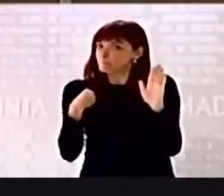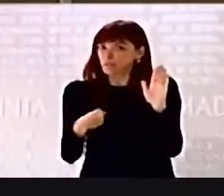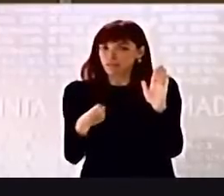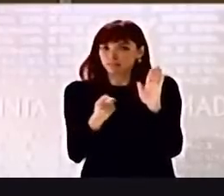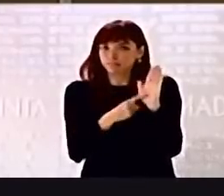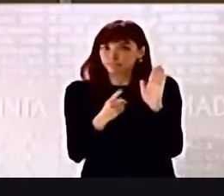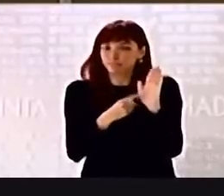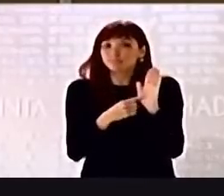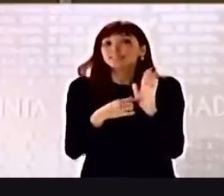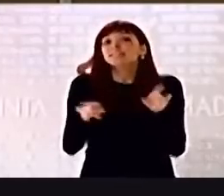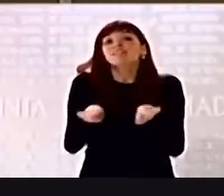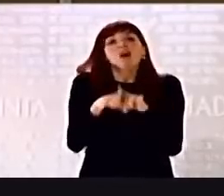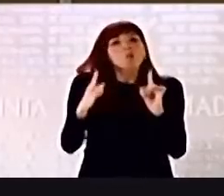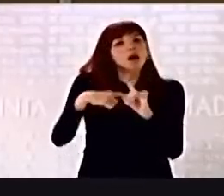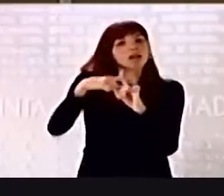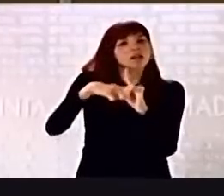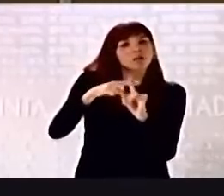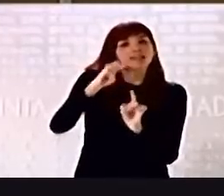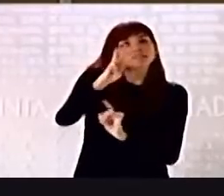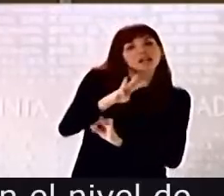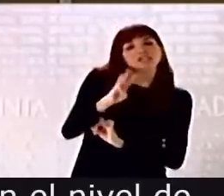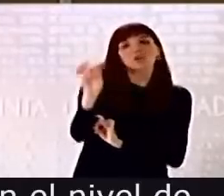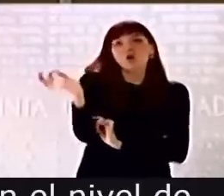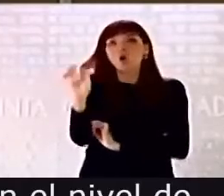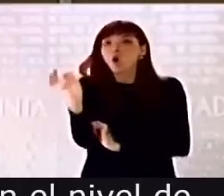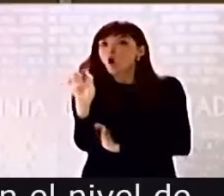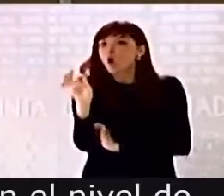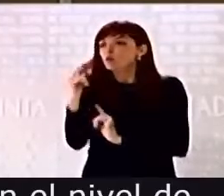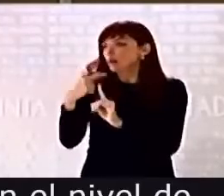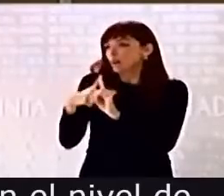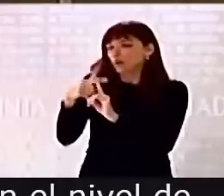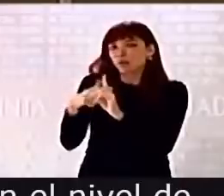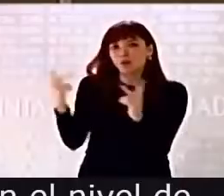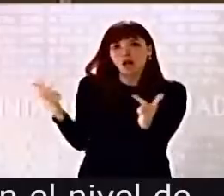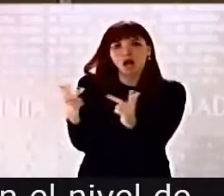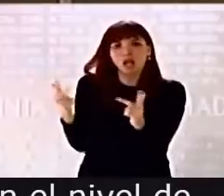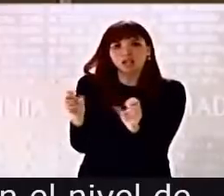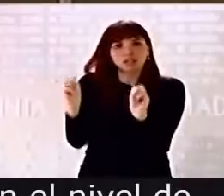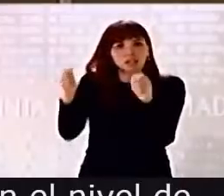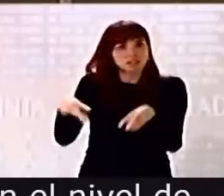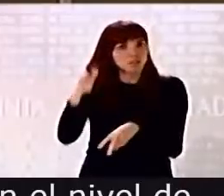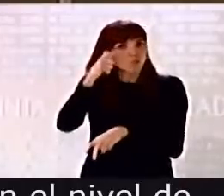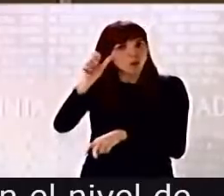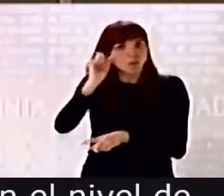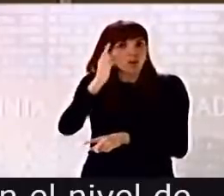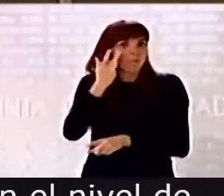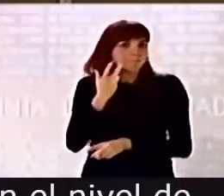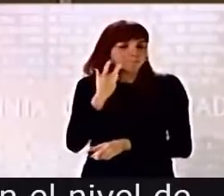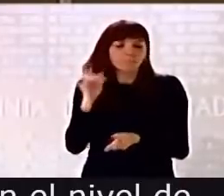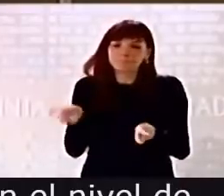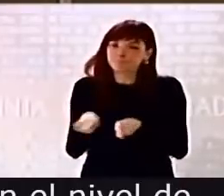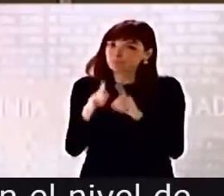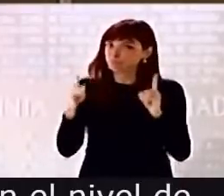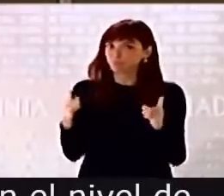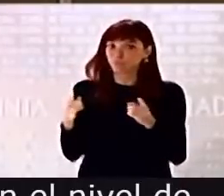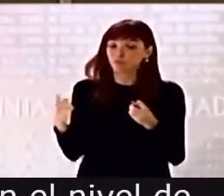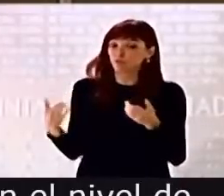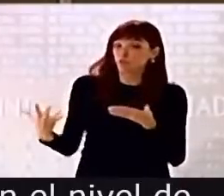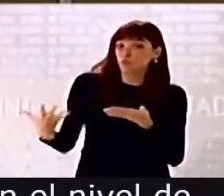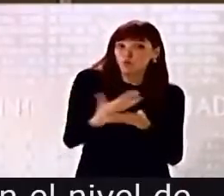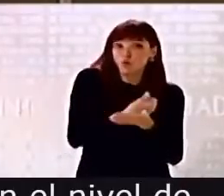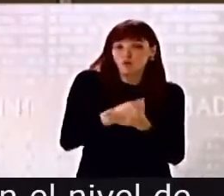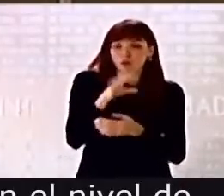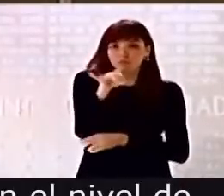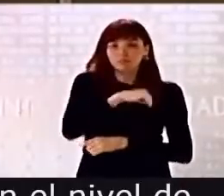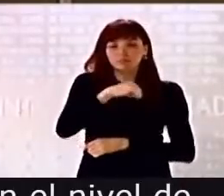estén en el nivel de alerta 3 o estén sin nivel de alerta las poblaciones, en toda la